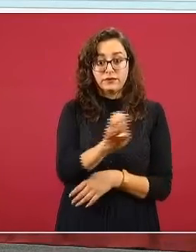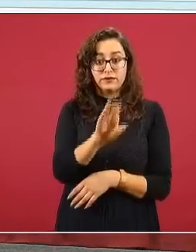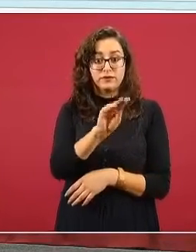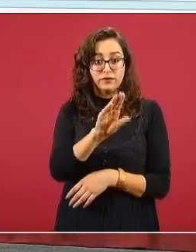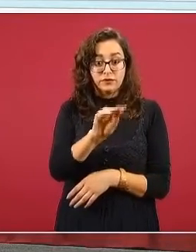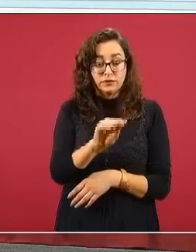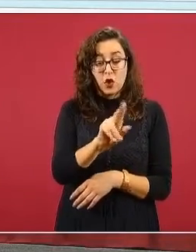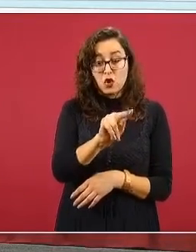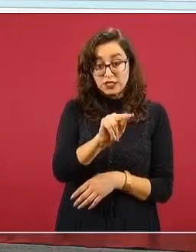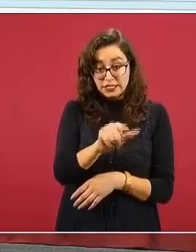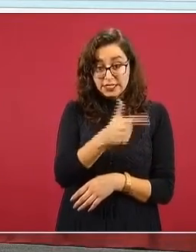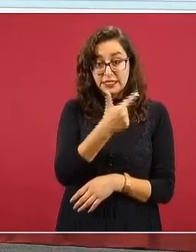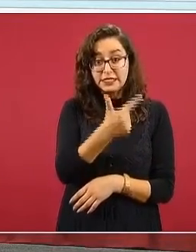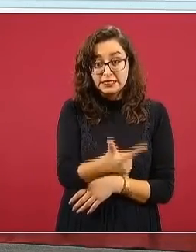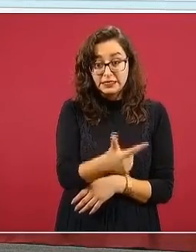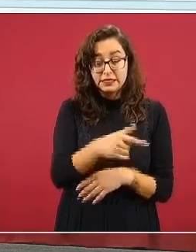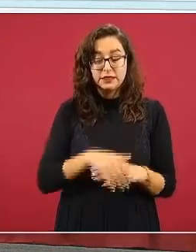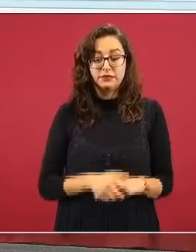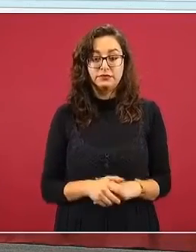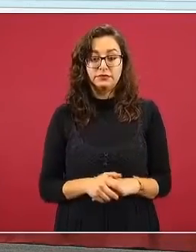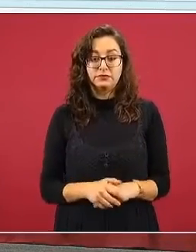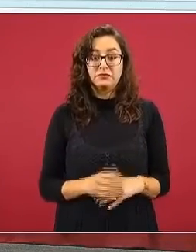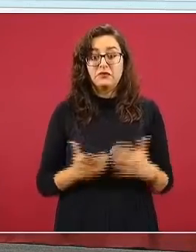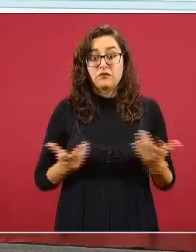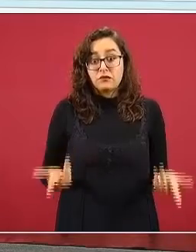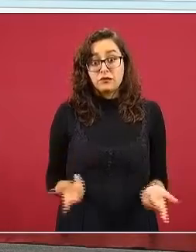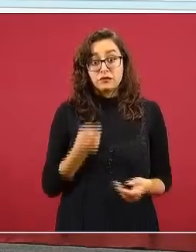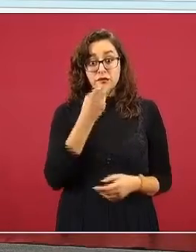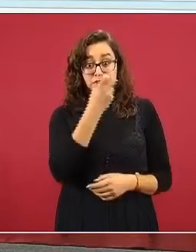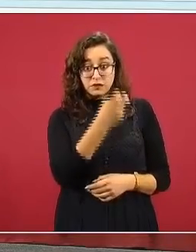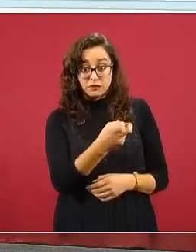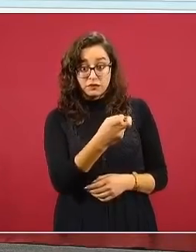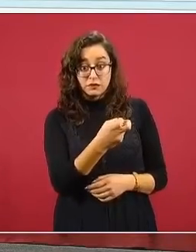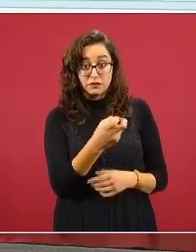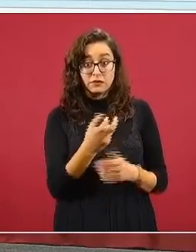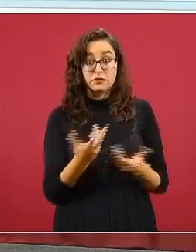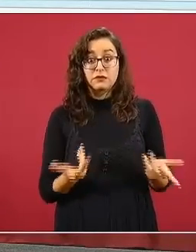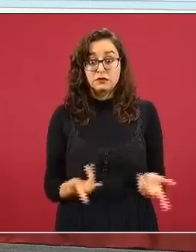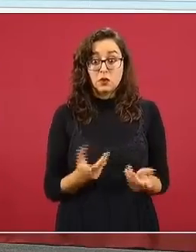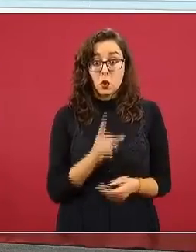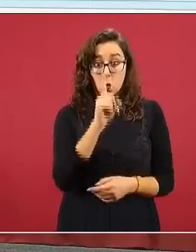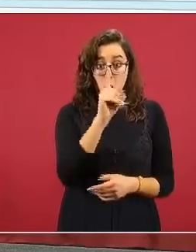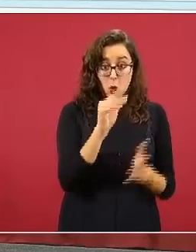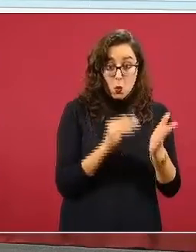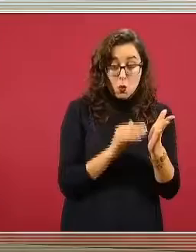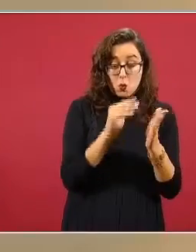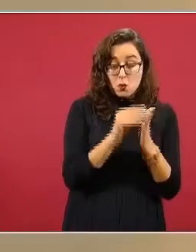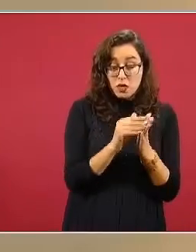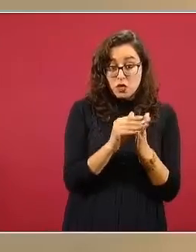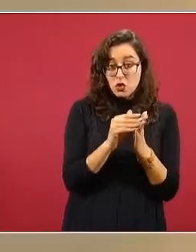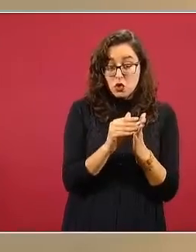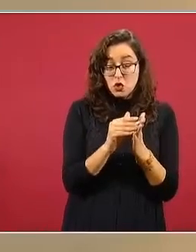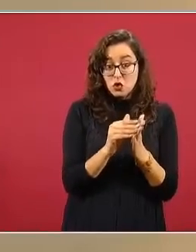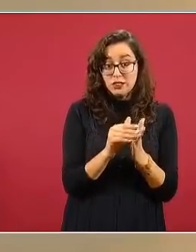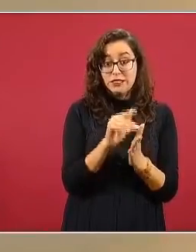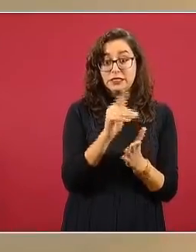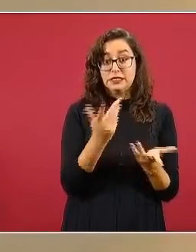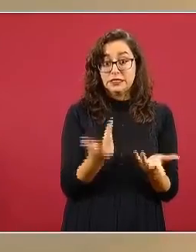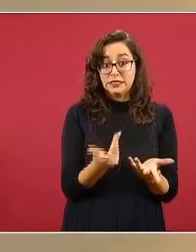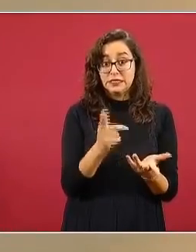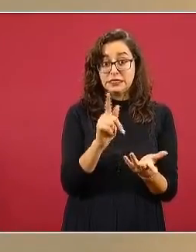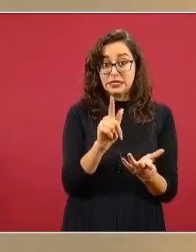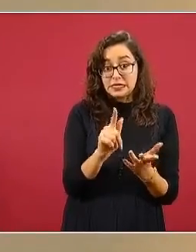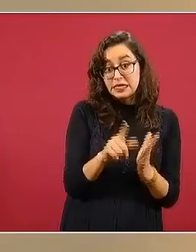1.070.487. Si nosotros hacemos la diferencia, es decir, tomamos la cifra de casos acumulados del día de ayer y